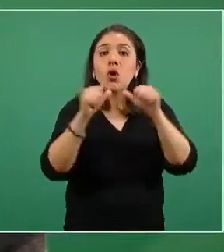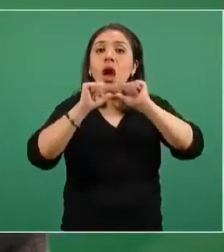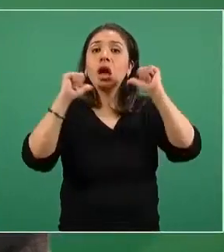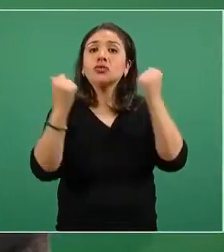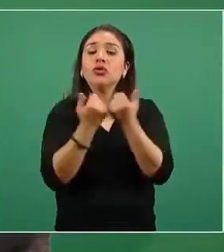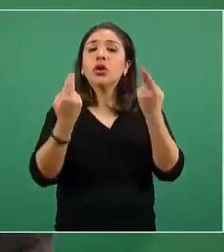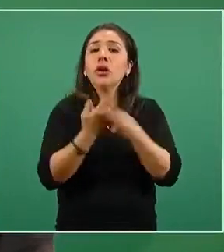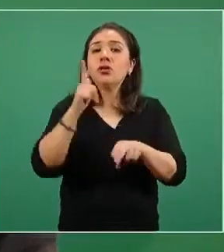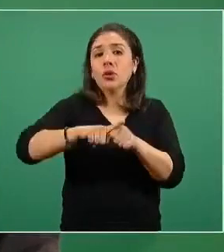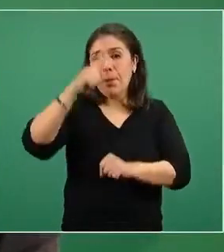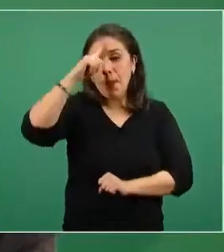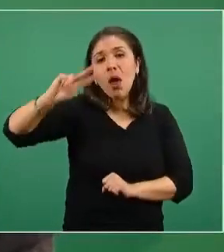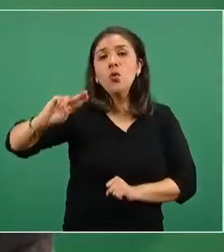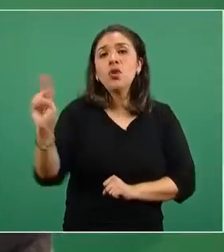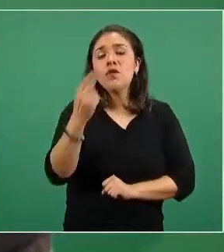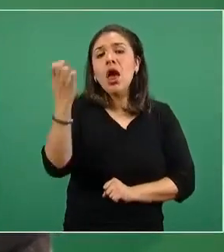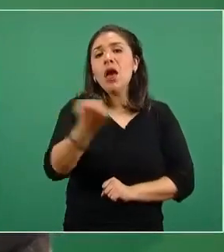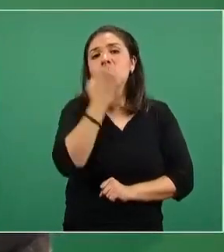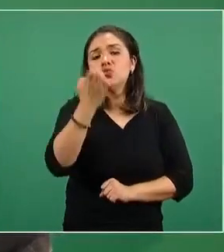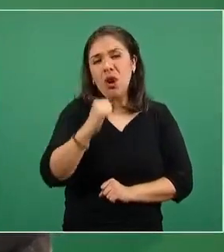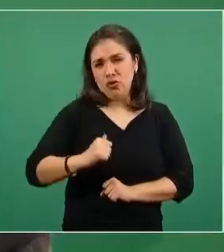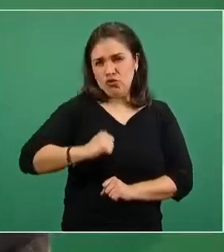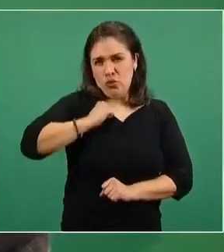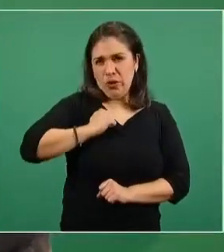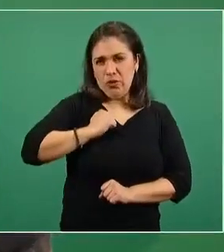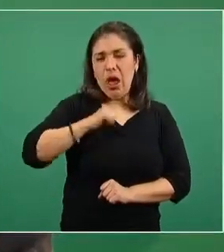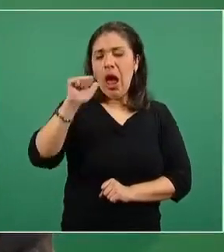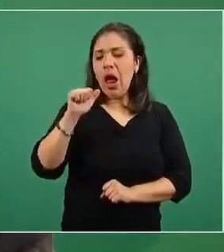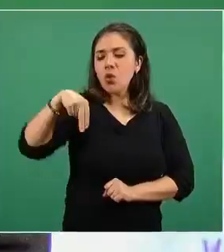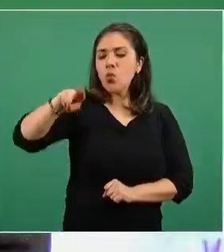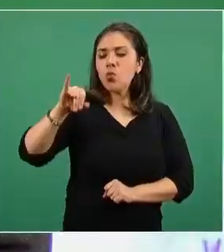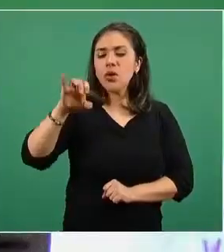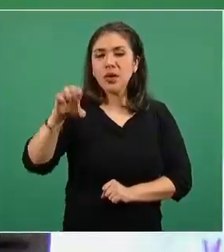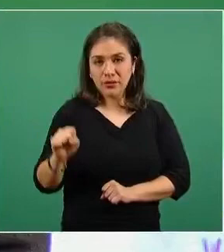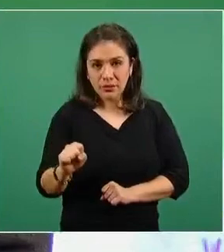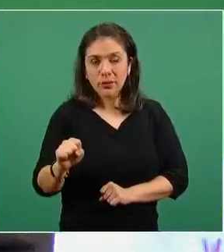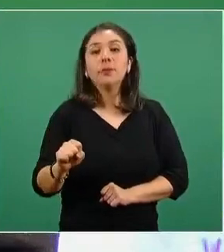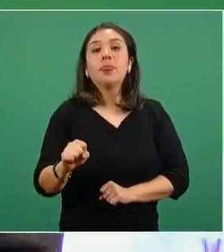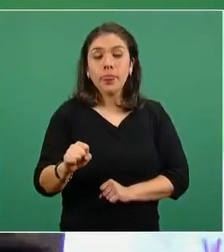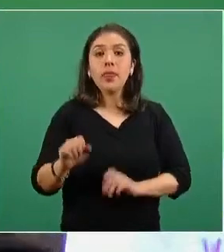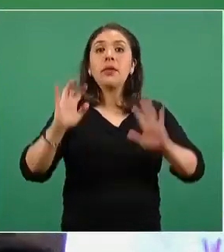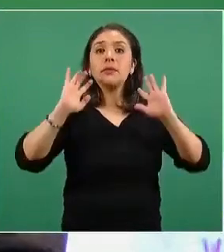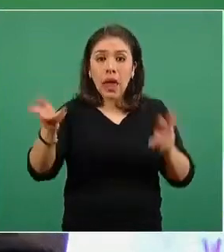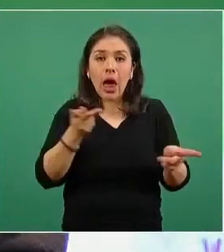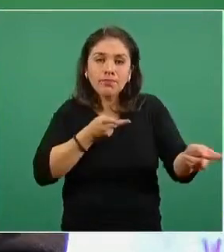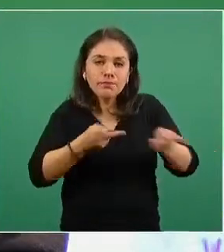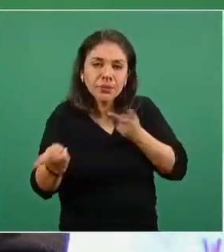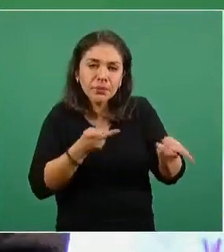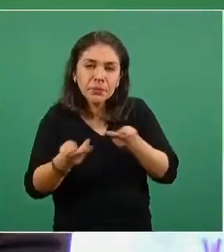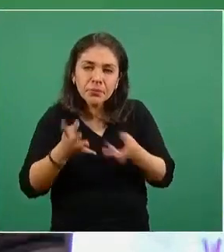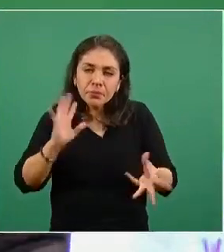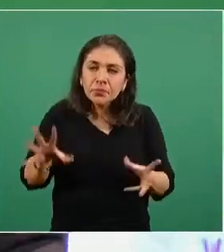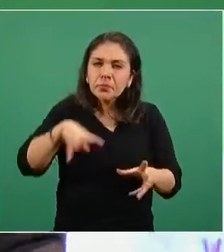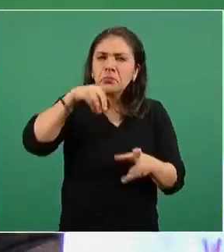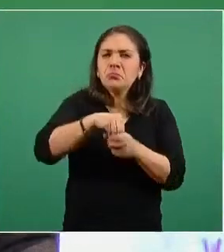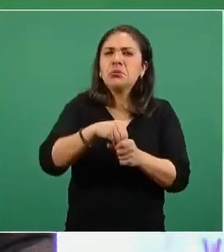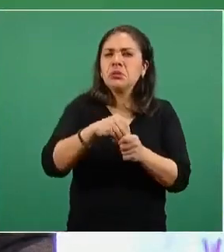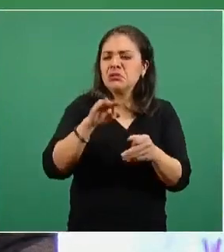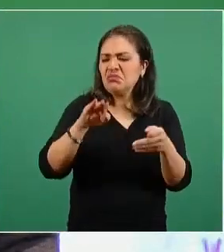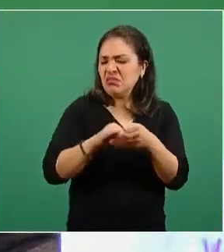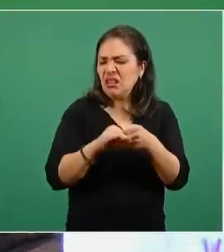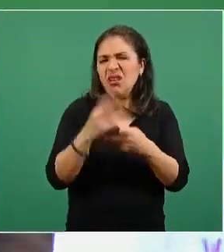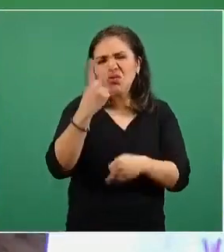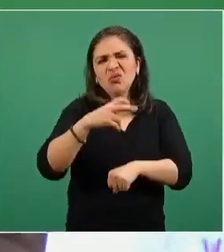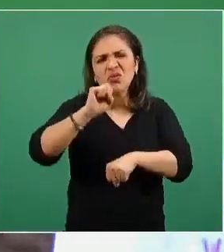Nacional de Universidades e Instituciones de Educación Superior, ANUYES. Y ya integramos, lo tenemos desde hace un par de